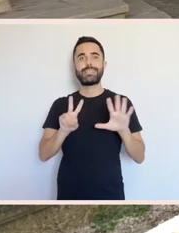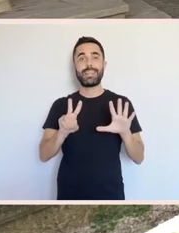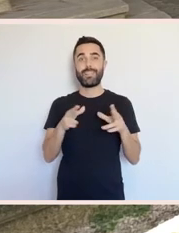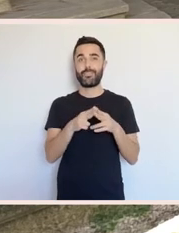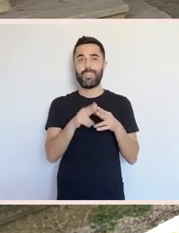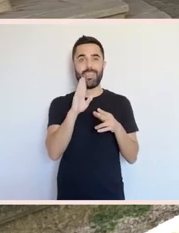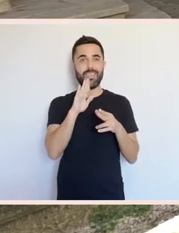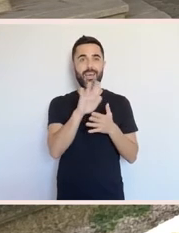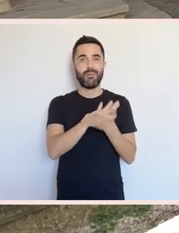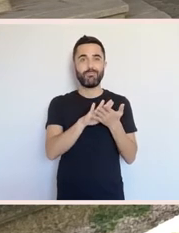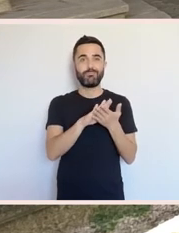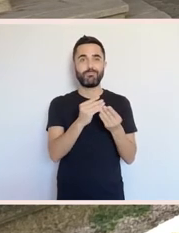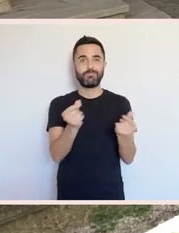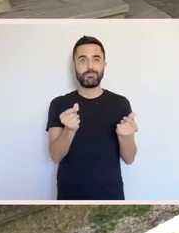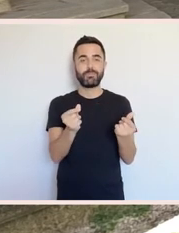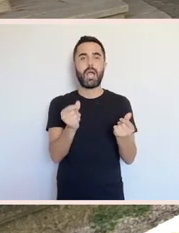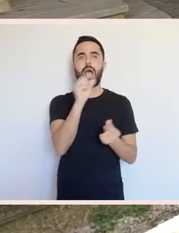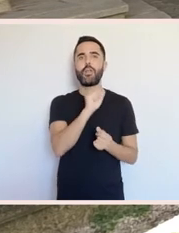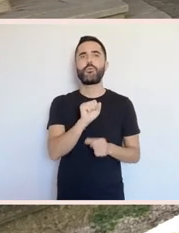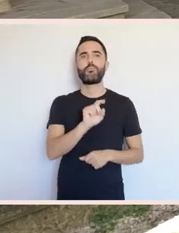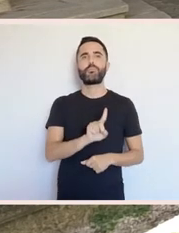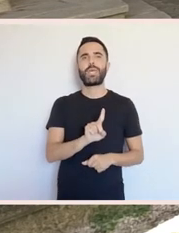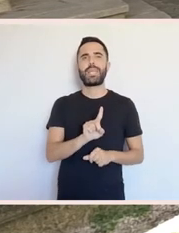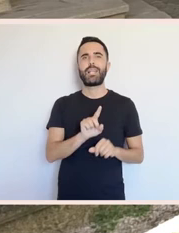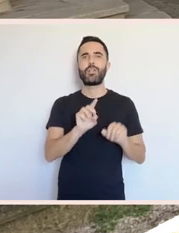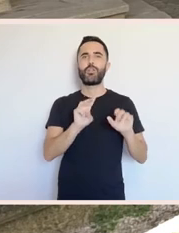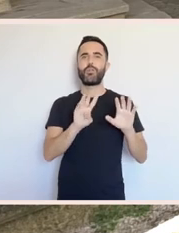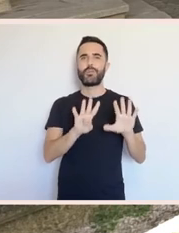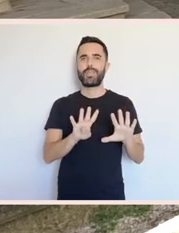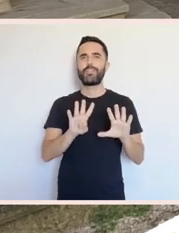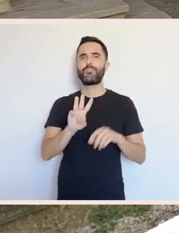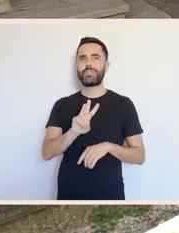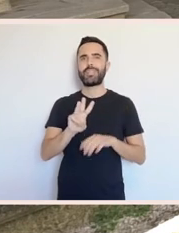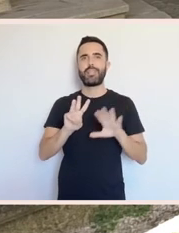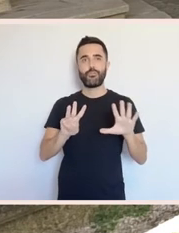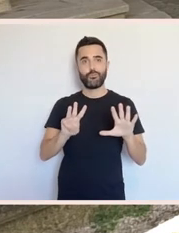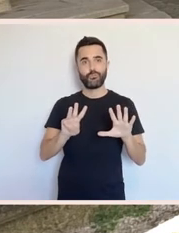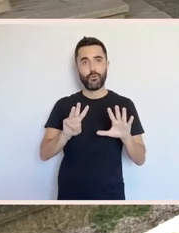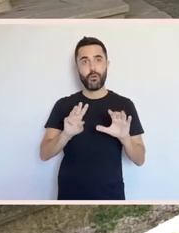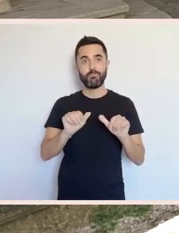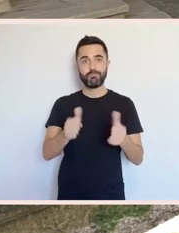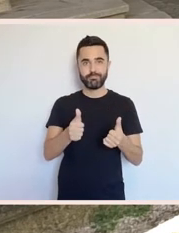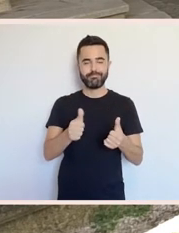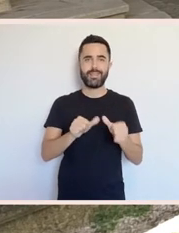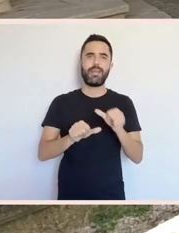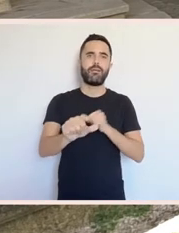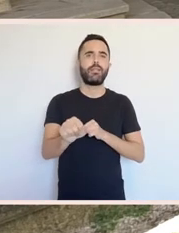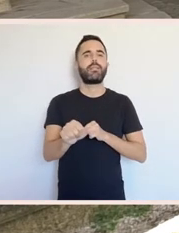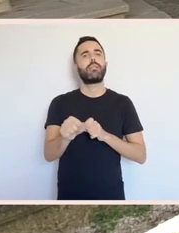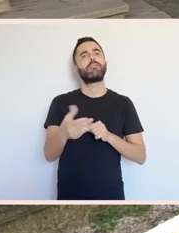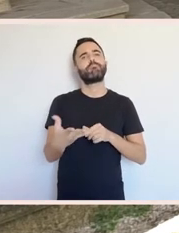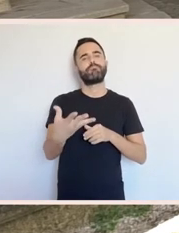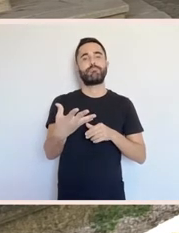comezos de 1938, as ruínas de San Domingos convertéronse nun dos edificios do Museo de Pontevedra.